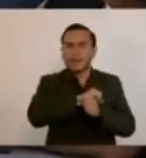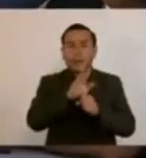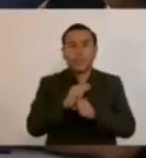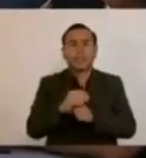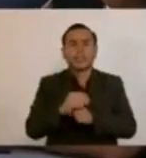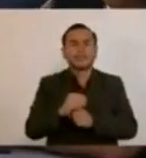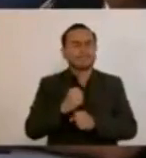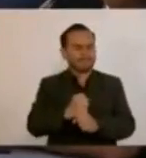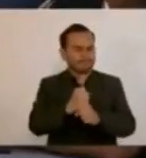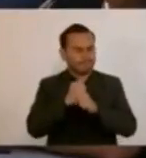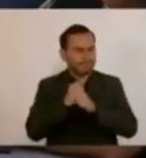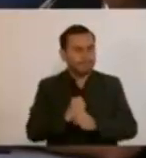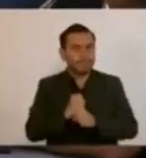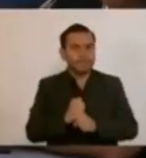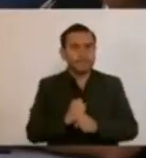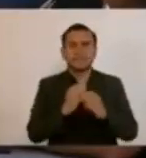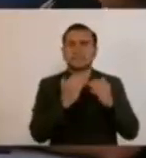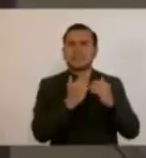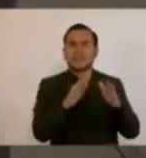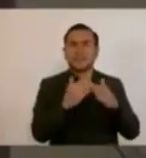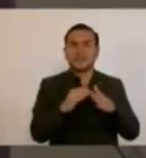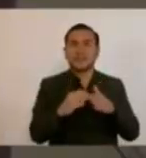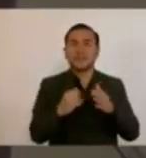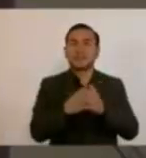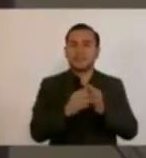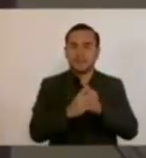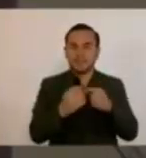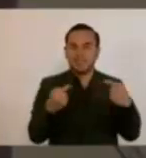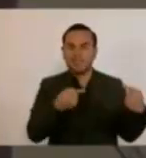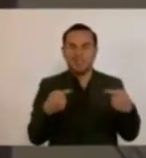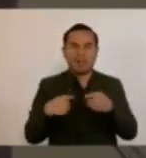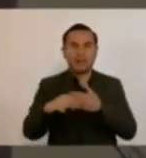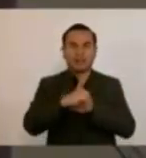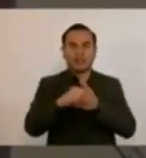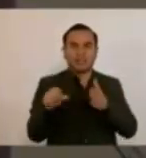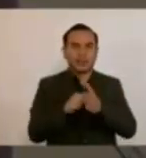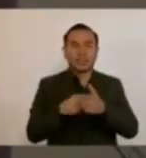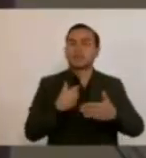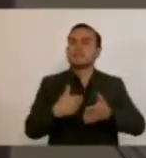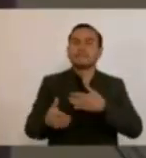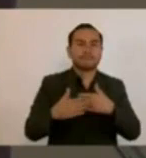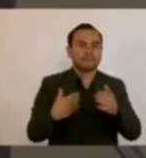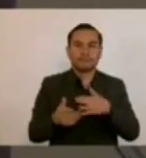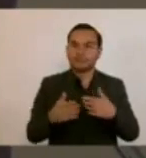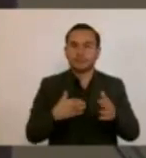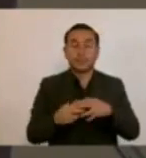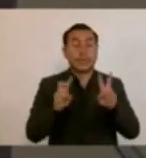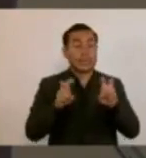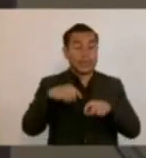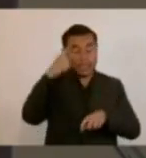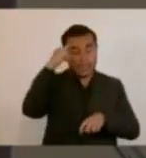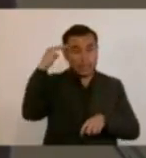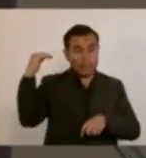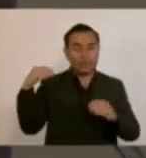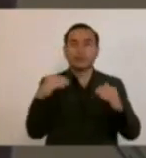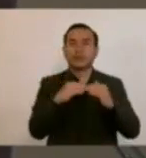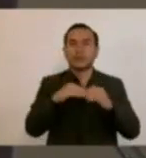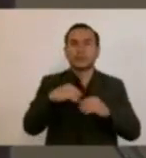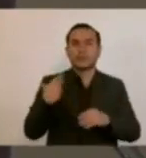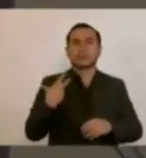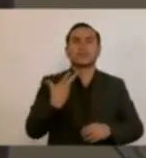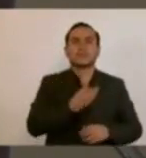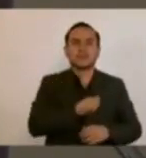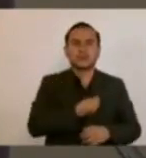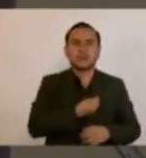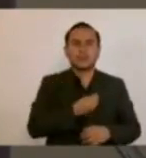seguro que a pesar de las diferencias con la Asamblea Legislativa, vamos a poner a hacer a un lado nuestras diferencias políticas, así como lo estamos haciendo nosotros,